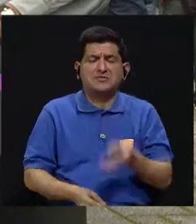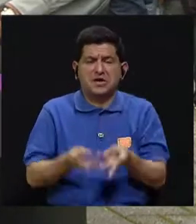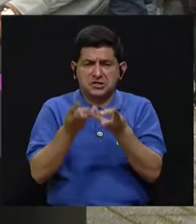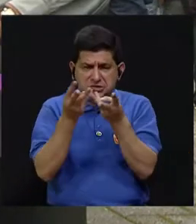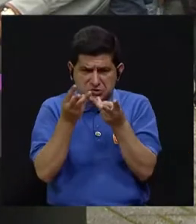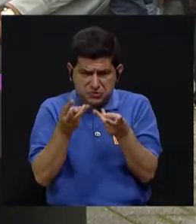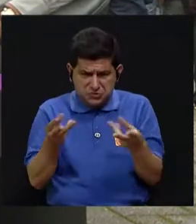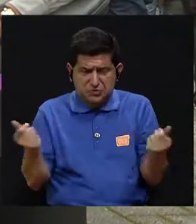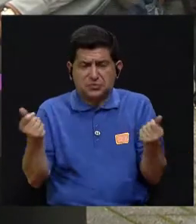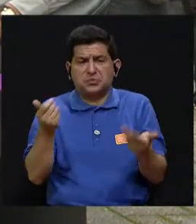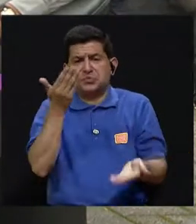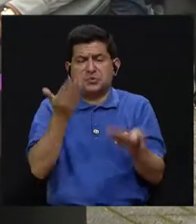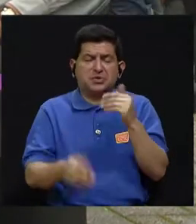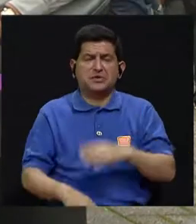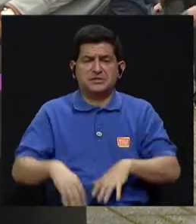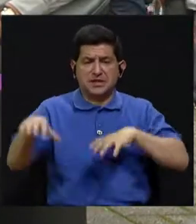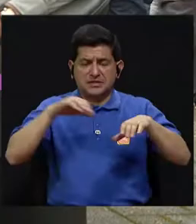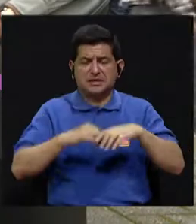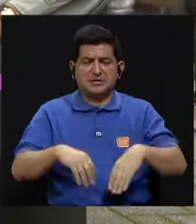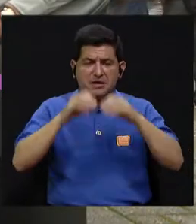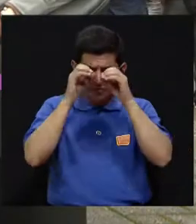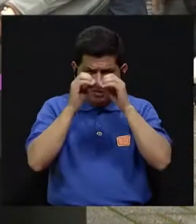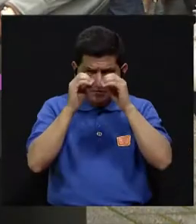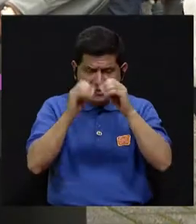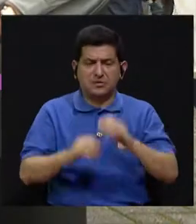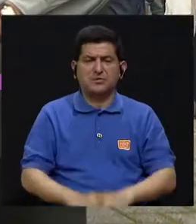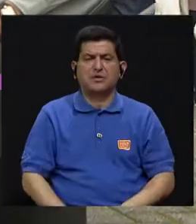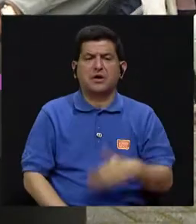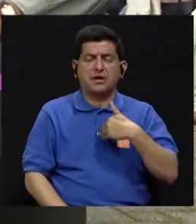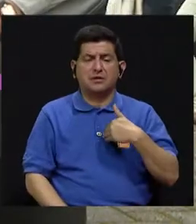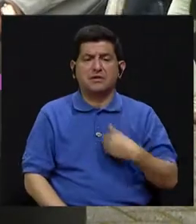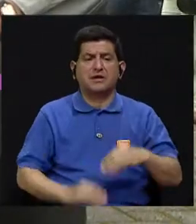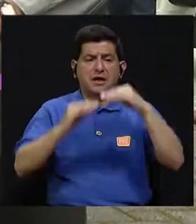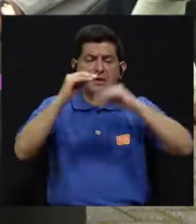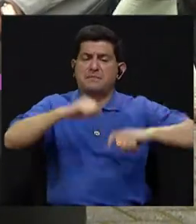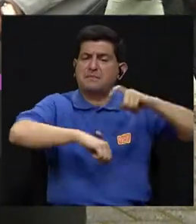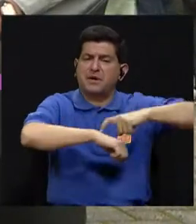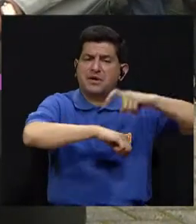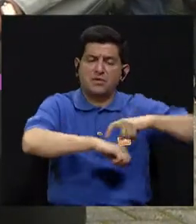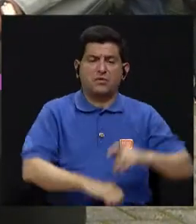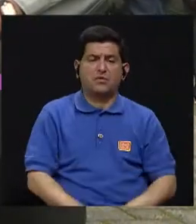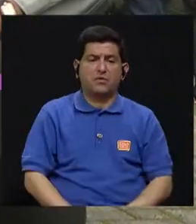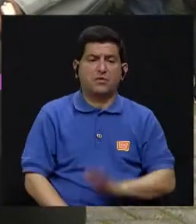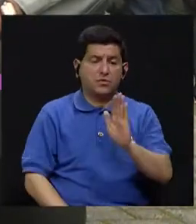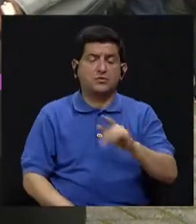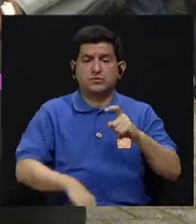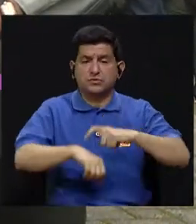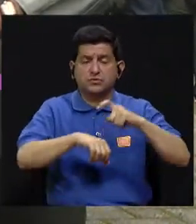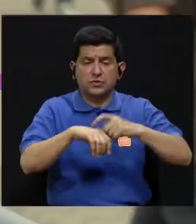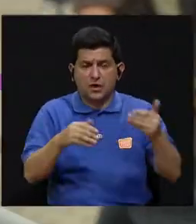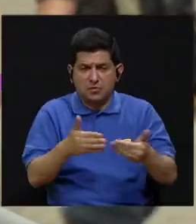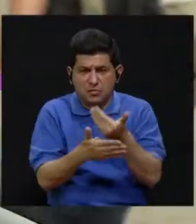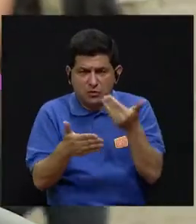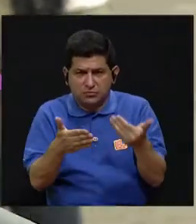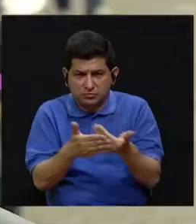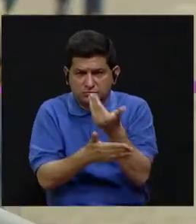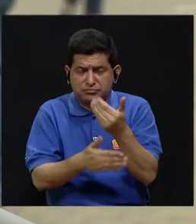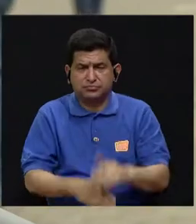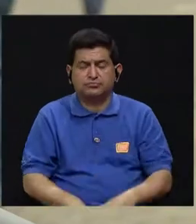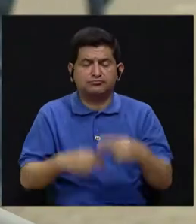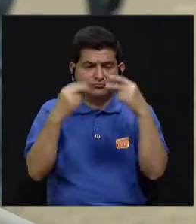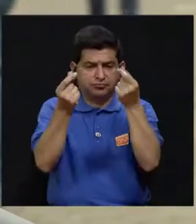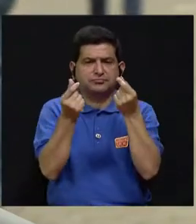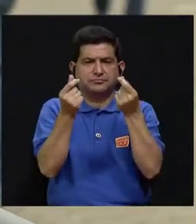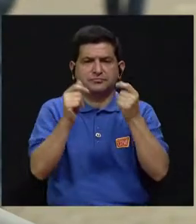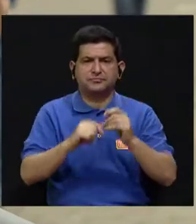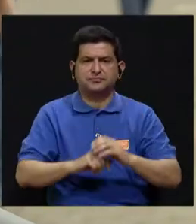la descomposición por la actividad microbiológica, entonces tienen tiempos de estadía menores, entonces sus tiempos de renovación, por decirlo de cierta manera,